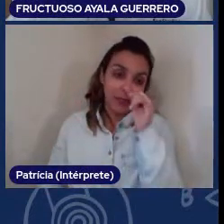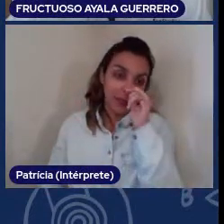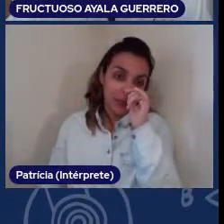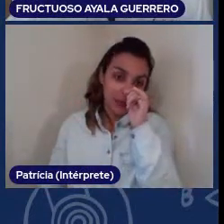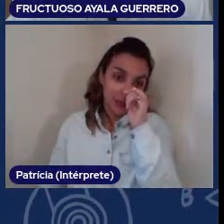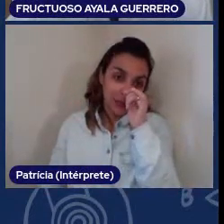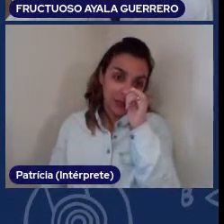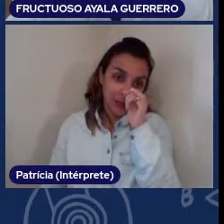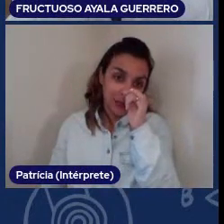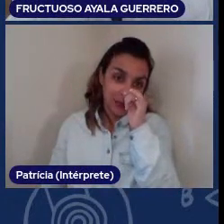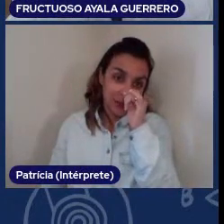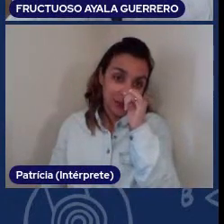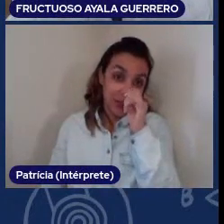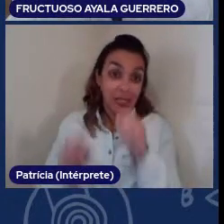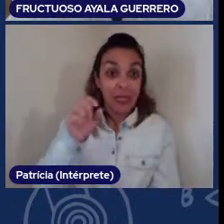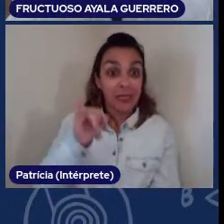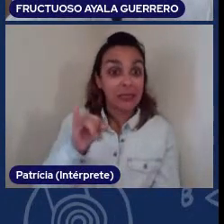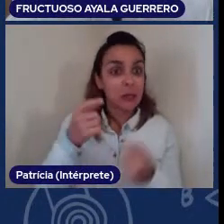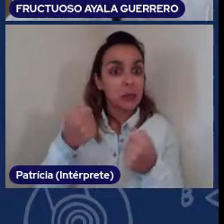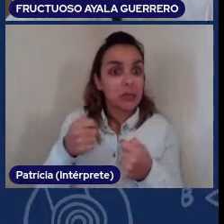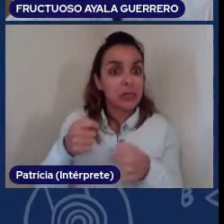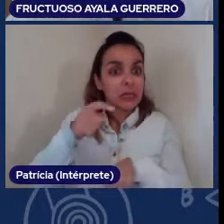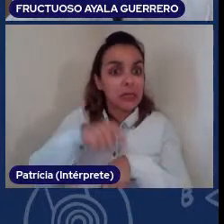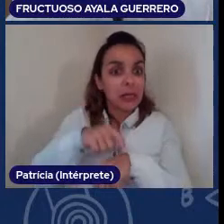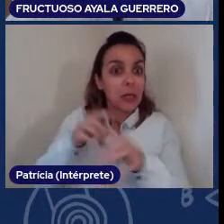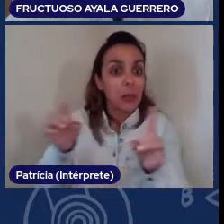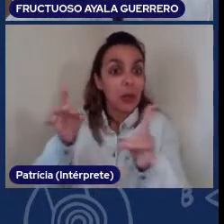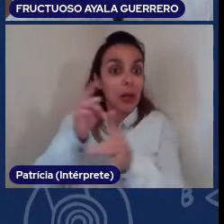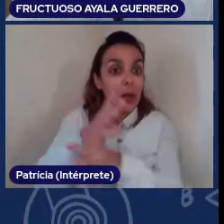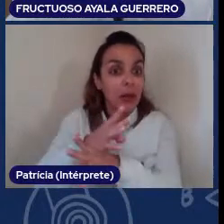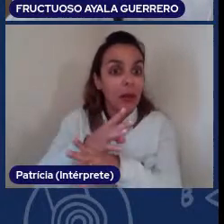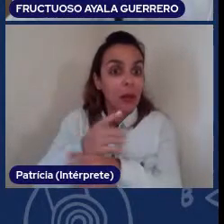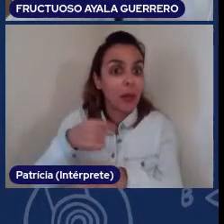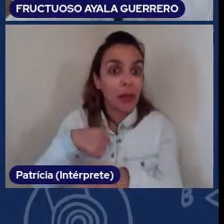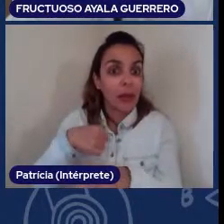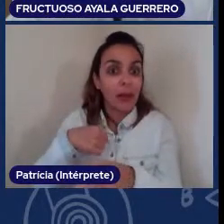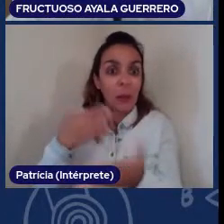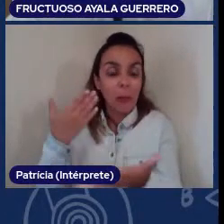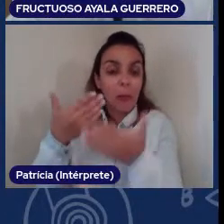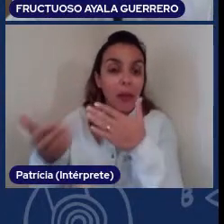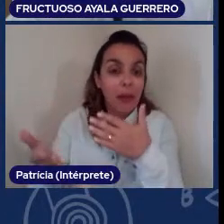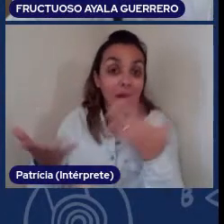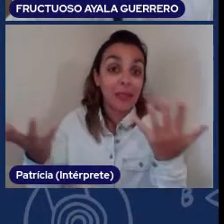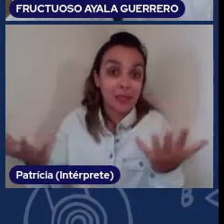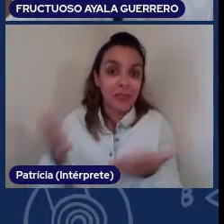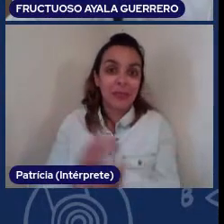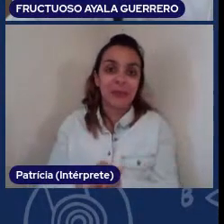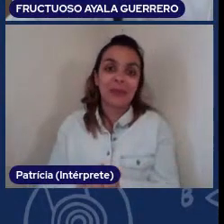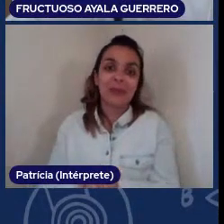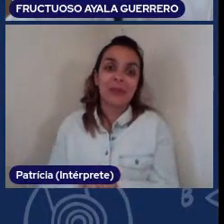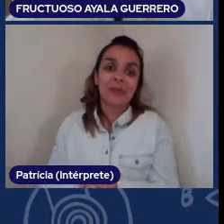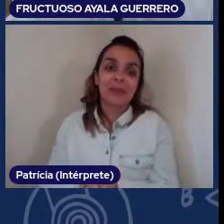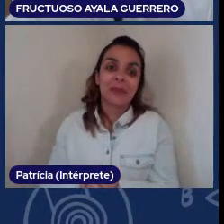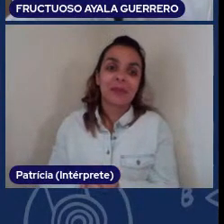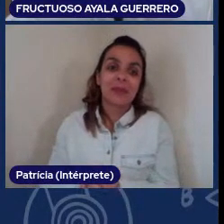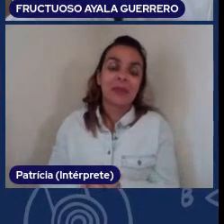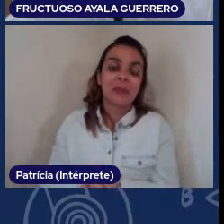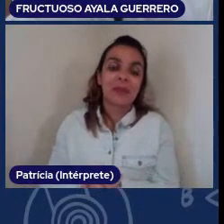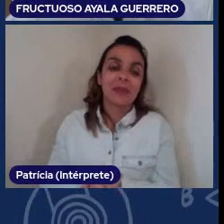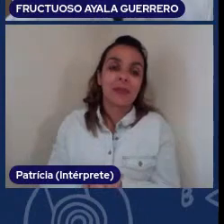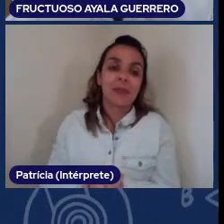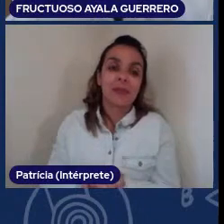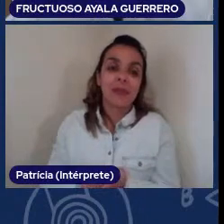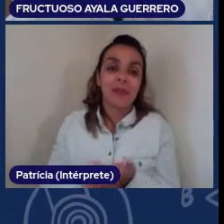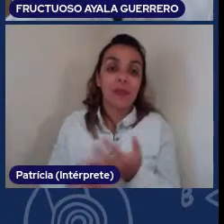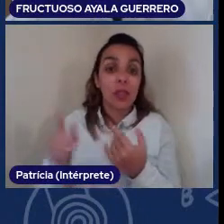llame la atención por el tiempo, porque luego yo me pierdo. Entonces, ahora ahí otro